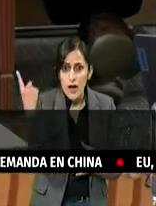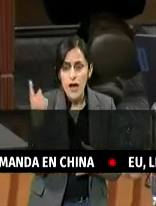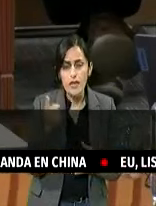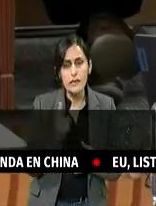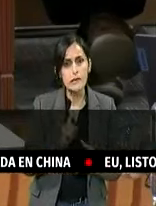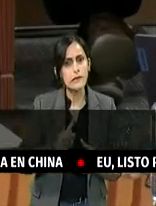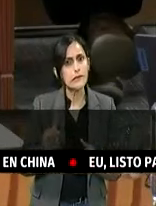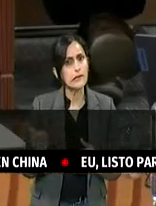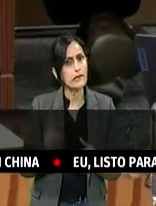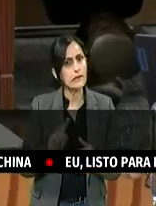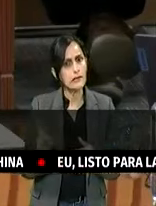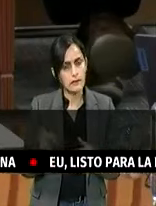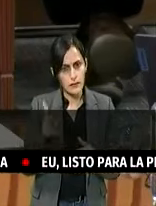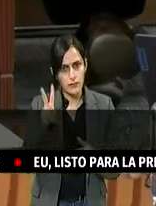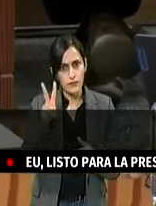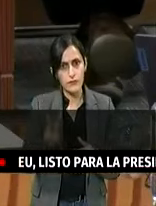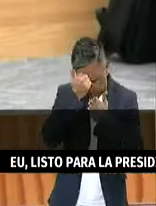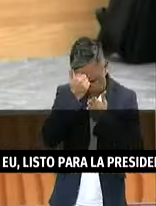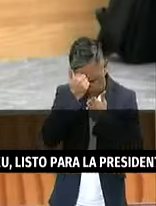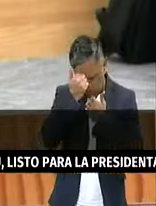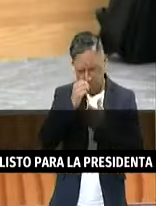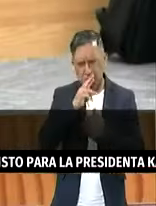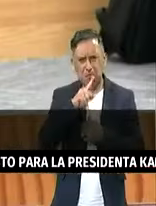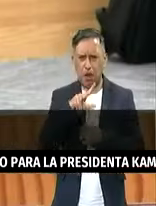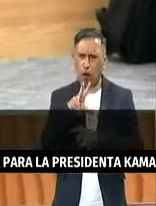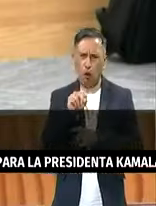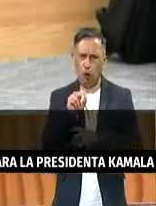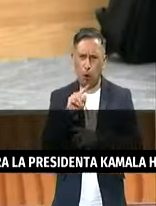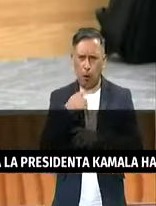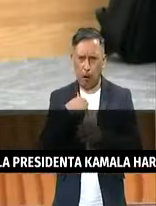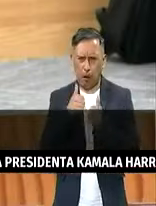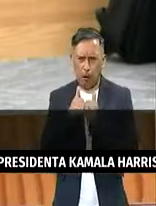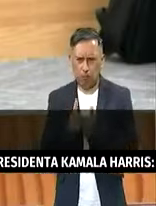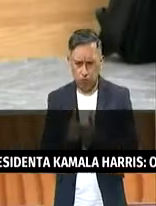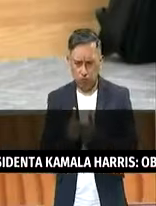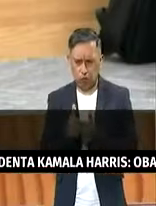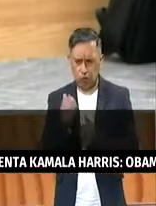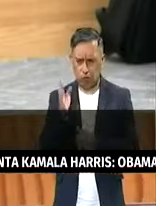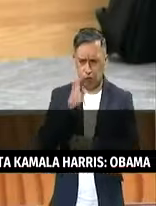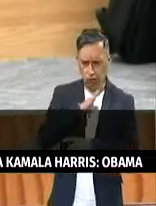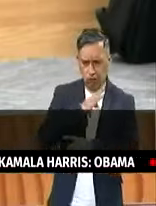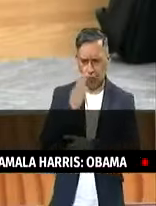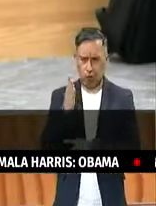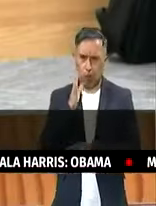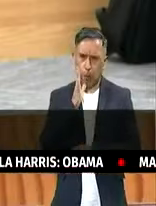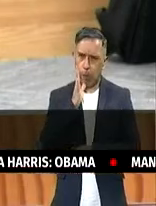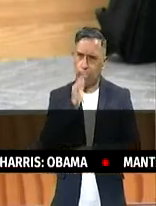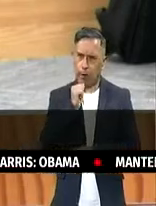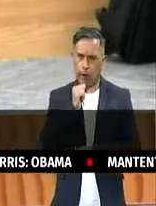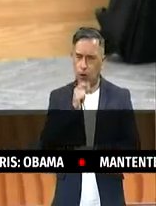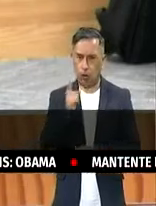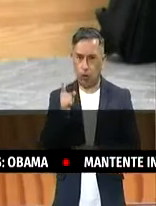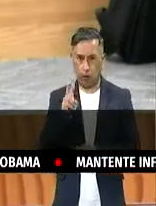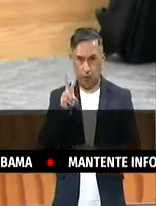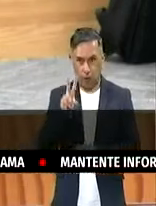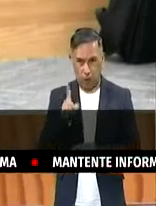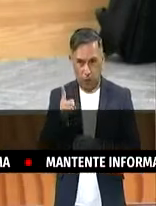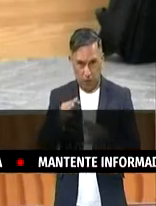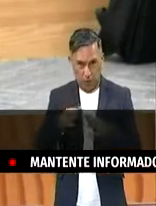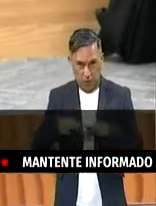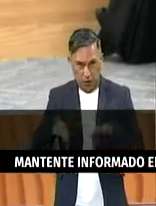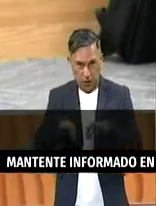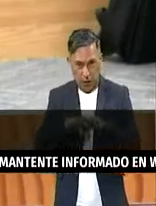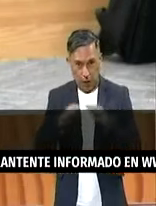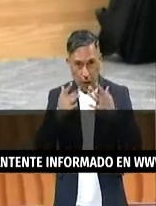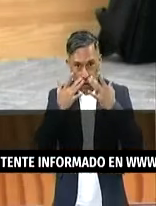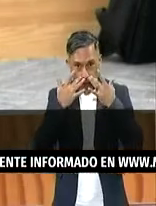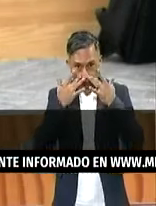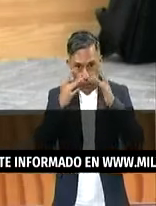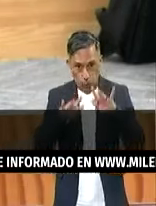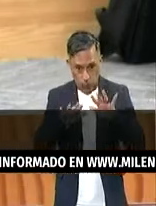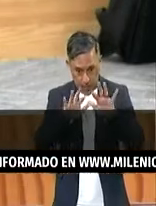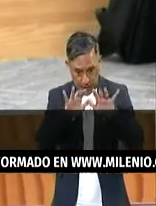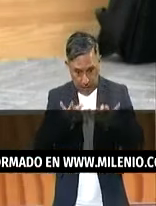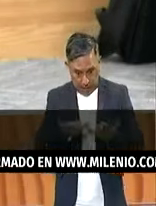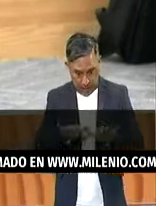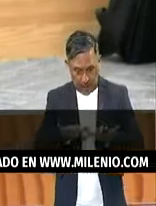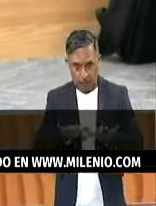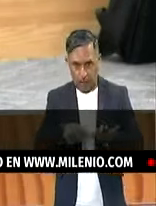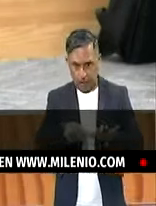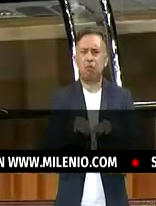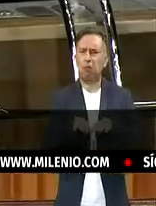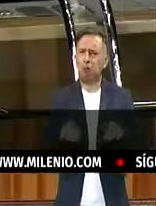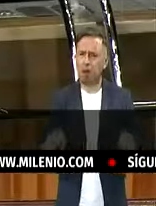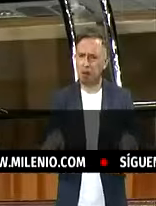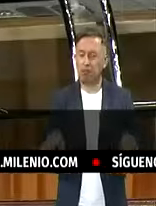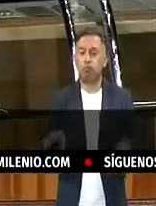hecho y se valorará, tendremos una definición final hoy en la noche sobre si